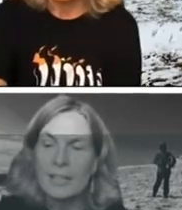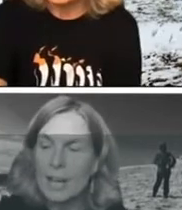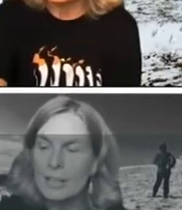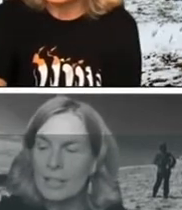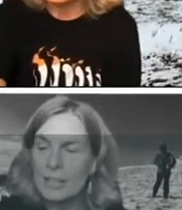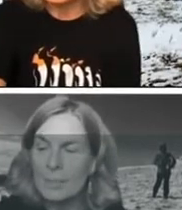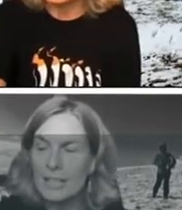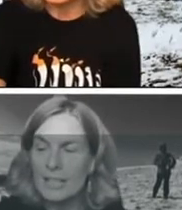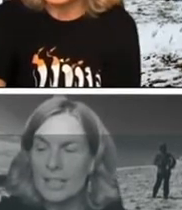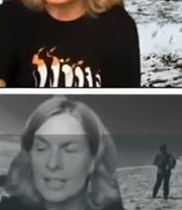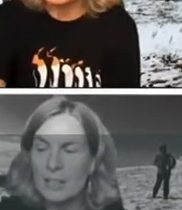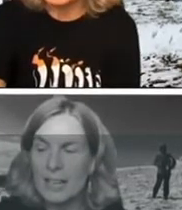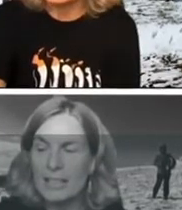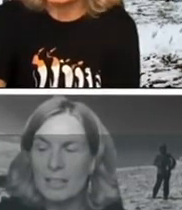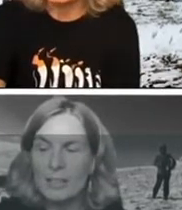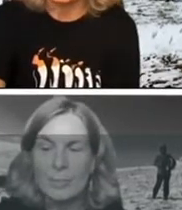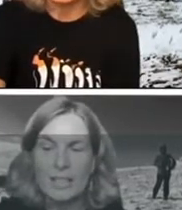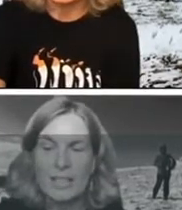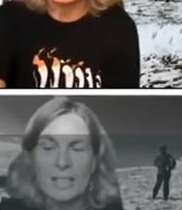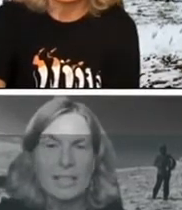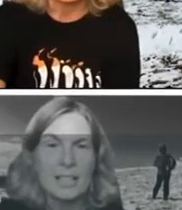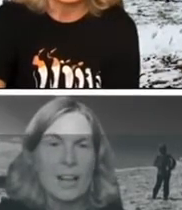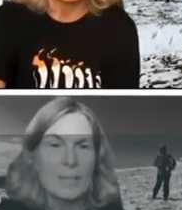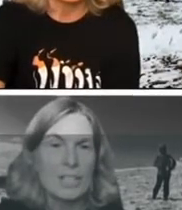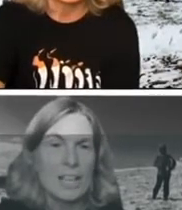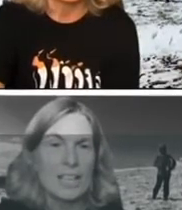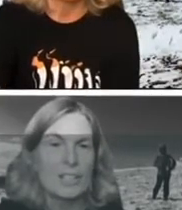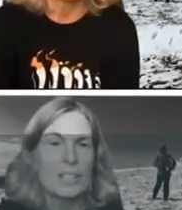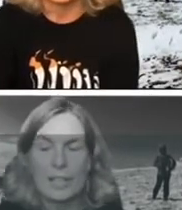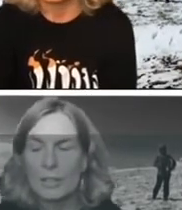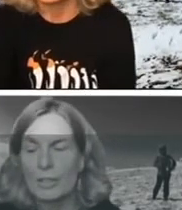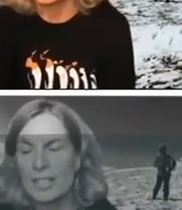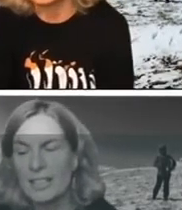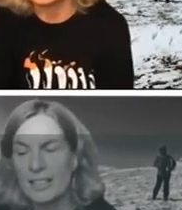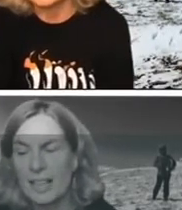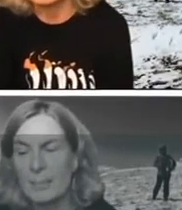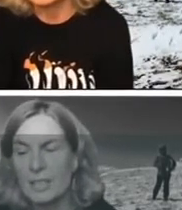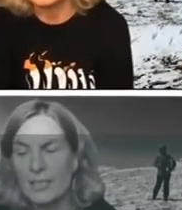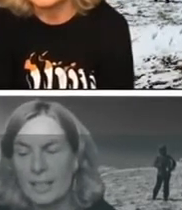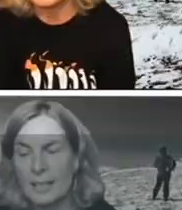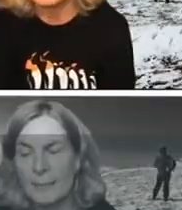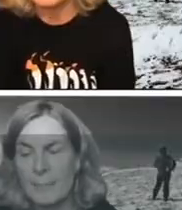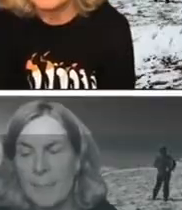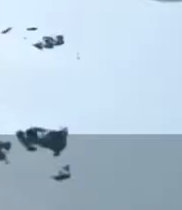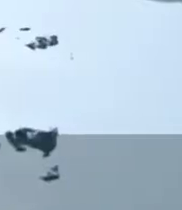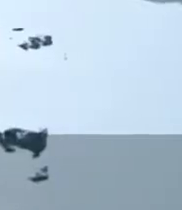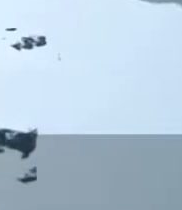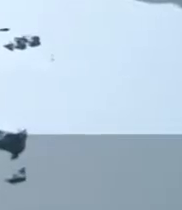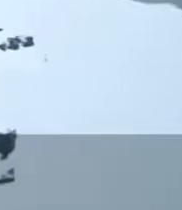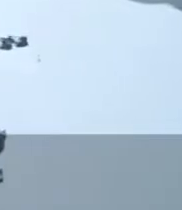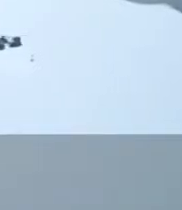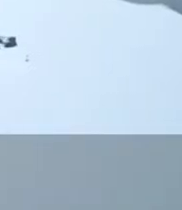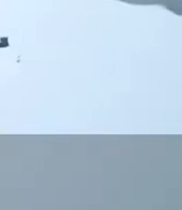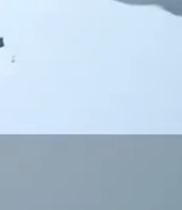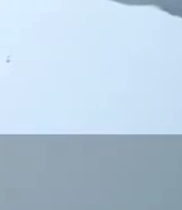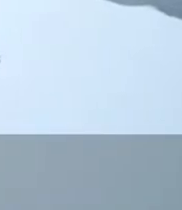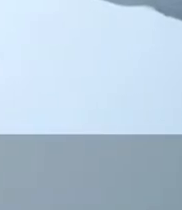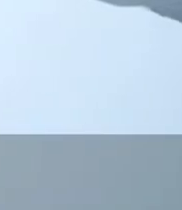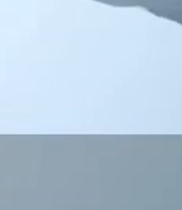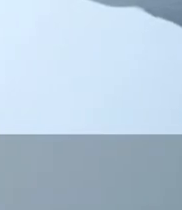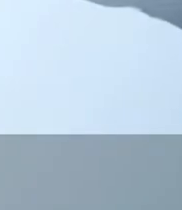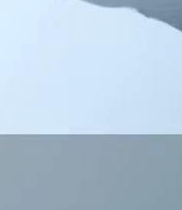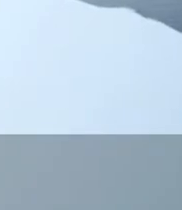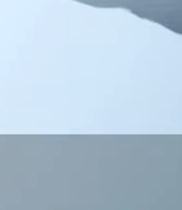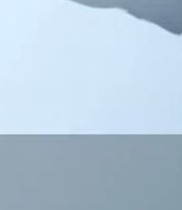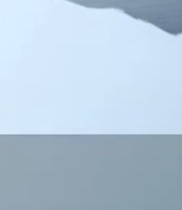era peligroso debido al cáncer de piel y ese tipo de cosas. Pero ahora está claro que el agotamiento de ozono está